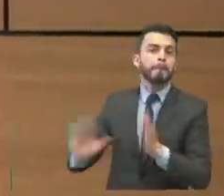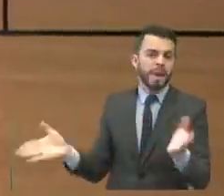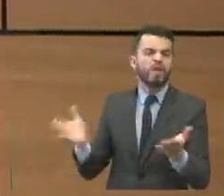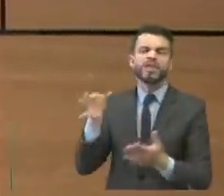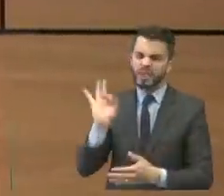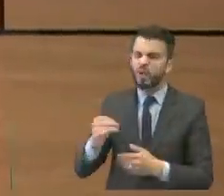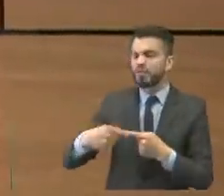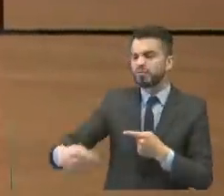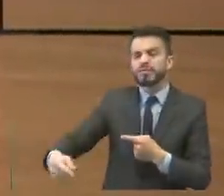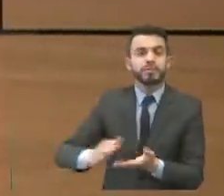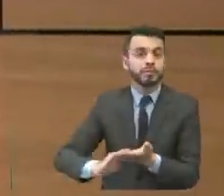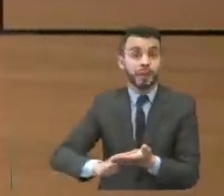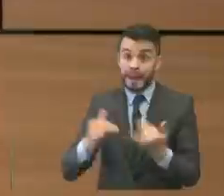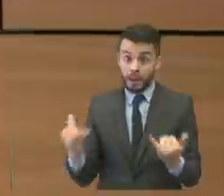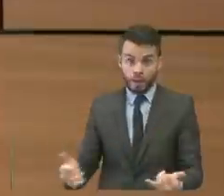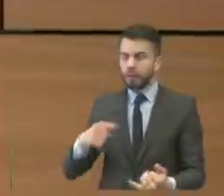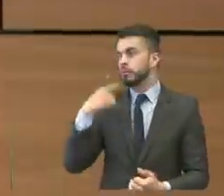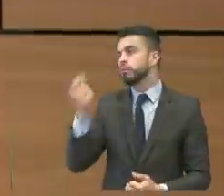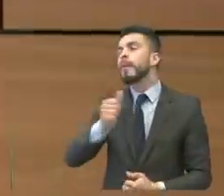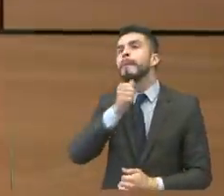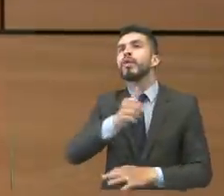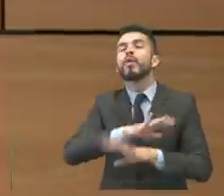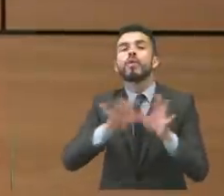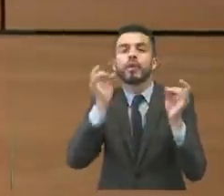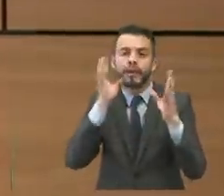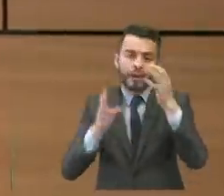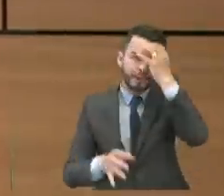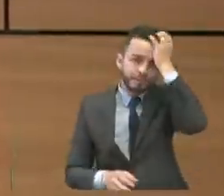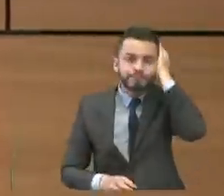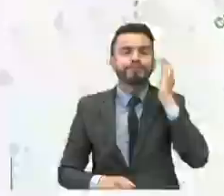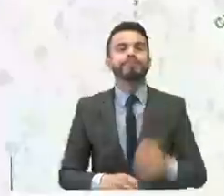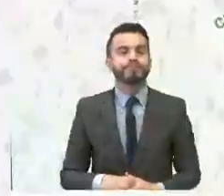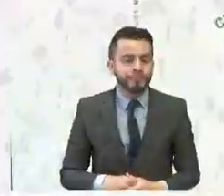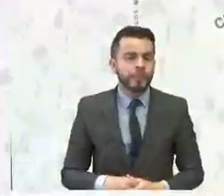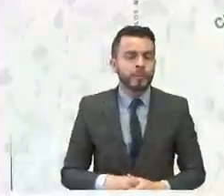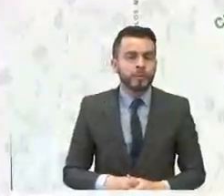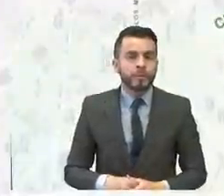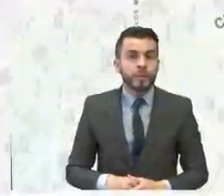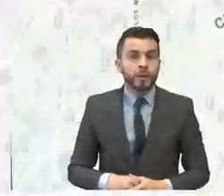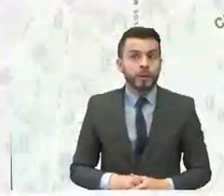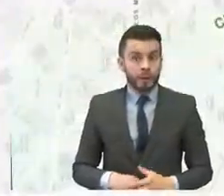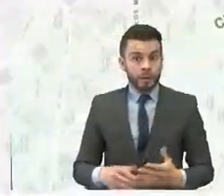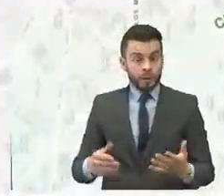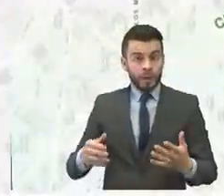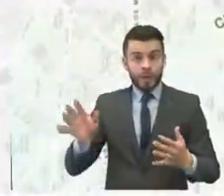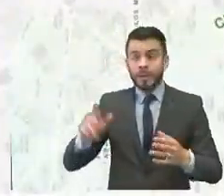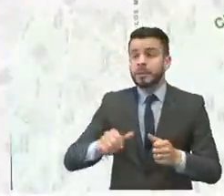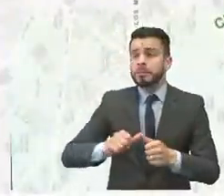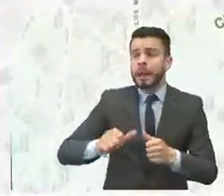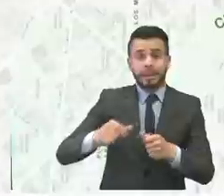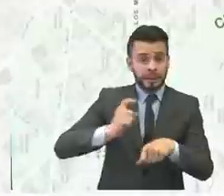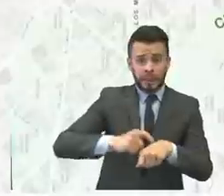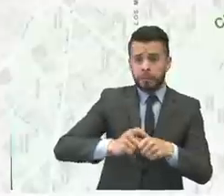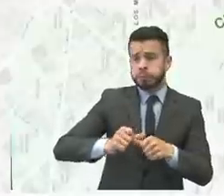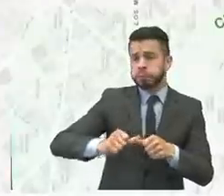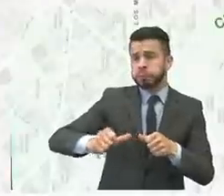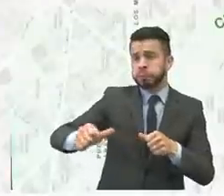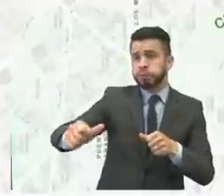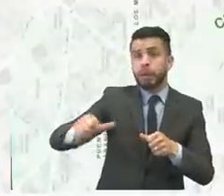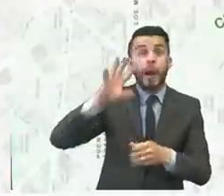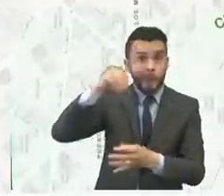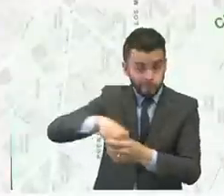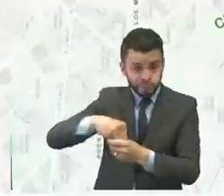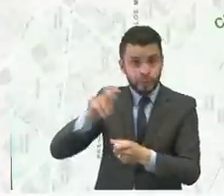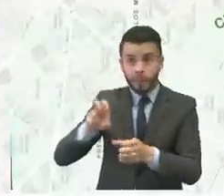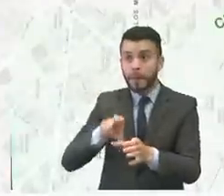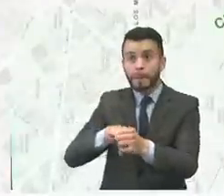mejorar, pero por ahora es pésima. Tiene viajes largos y hoy no tiene transporte público masivo exclusivo.